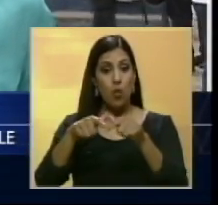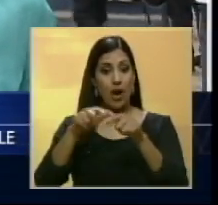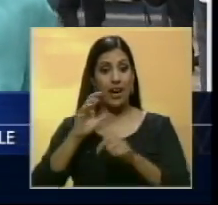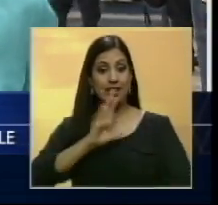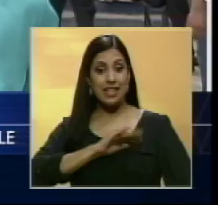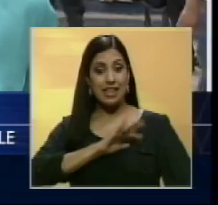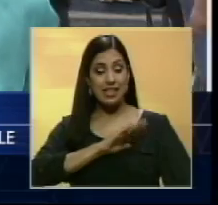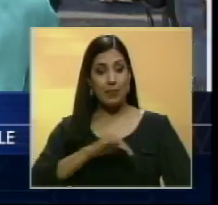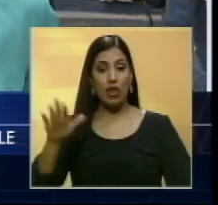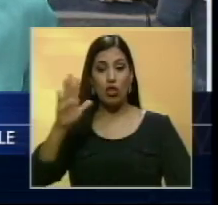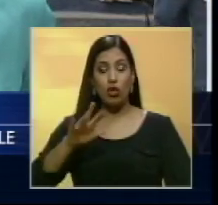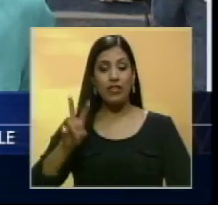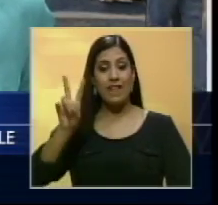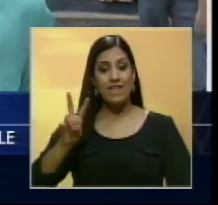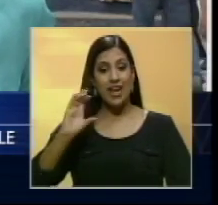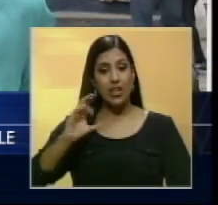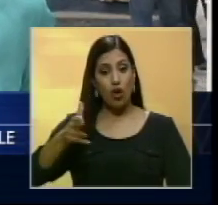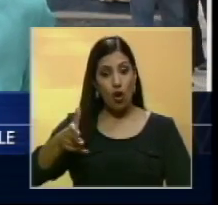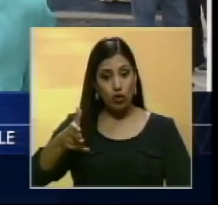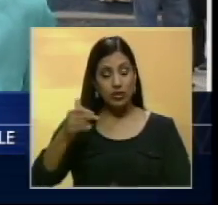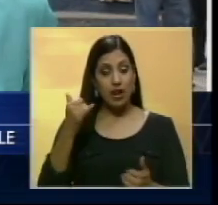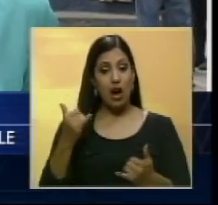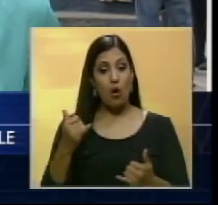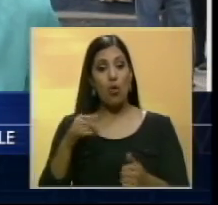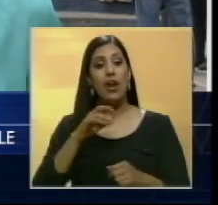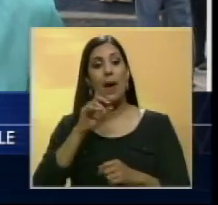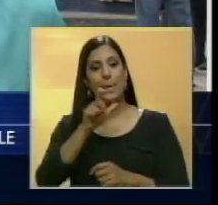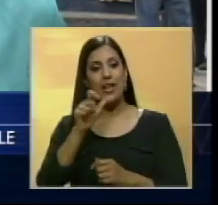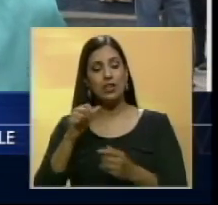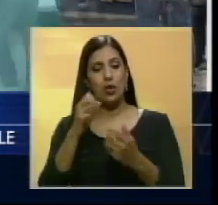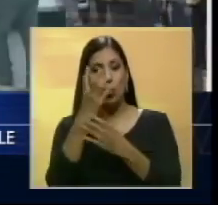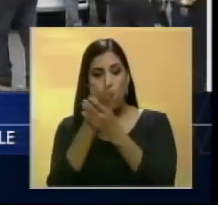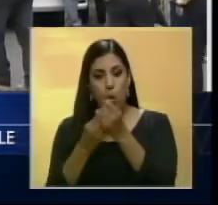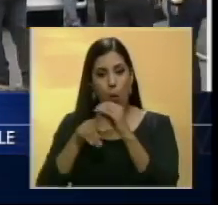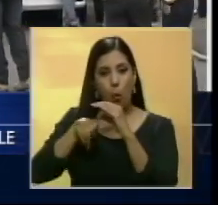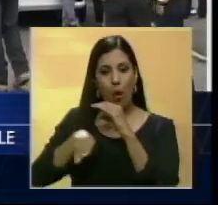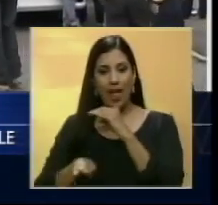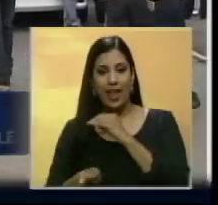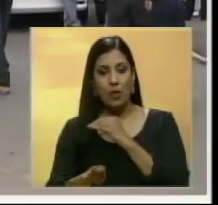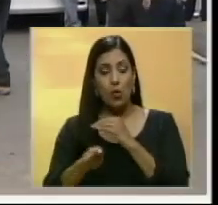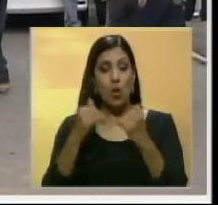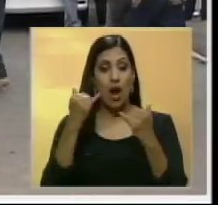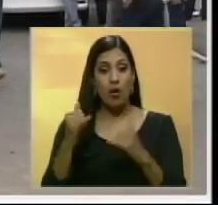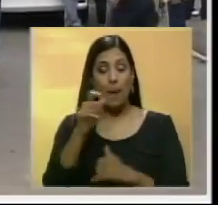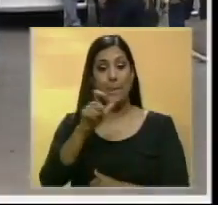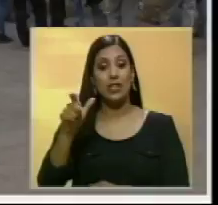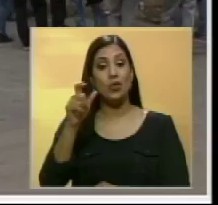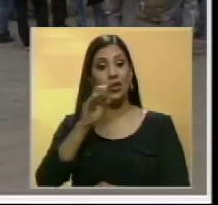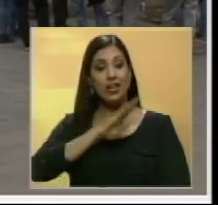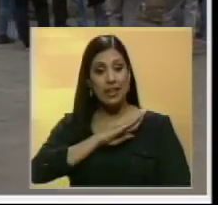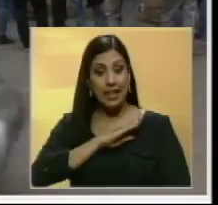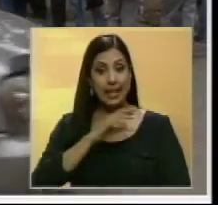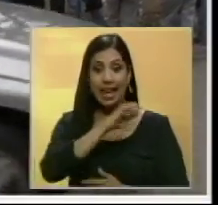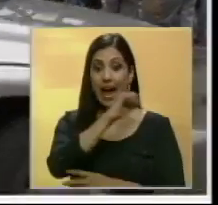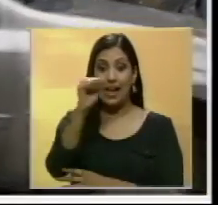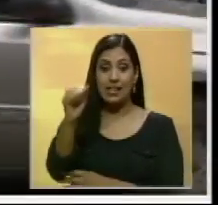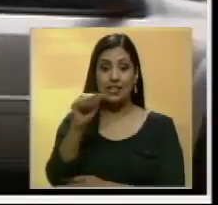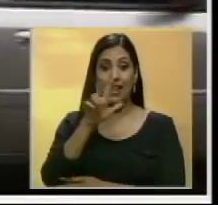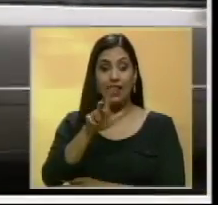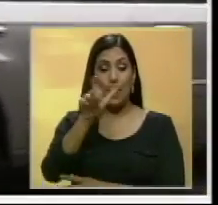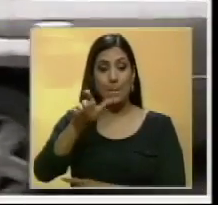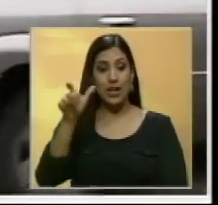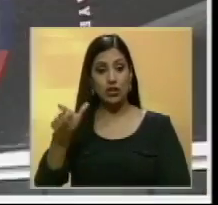del CICPC del Valle, ubicada en Coche, lograron realizar un boquete para fugarse. Durante el suceso, los antisociales asesinaron a 3